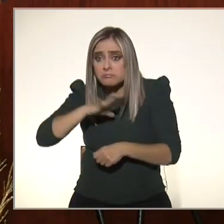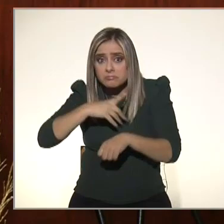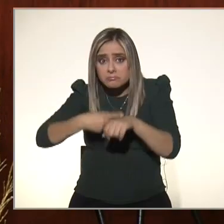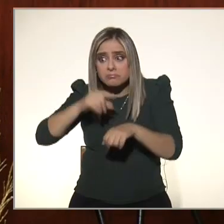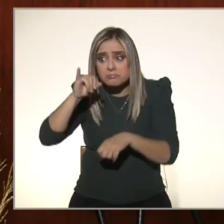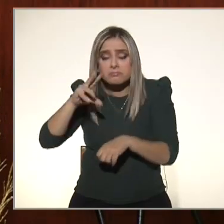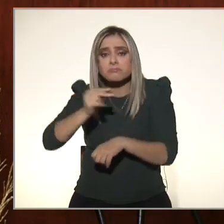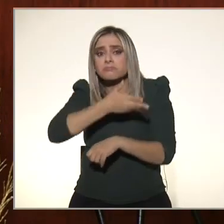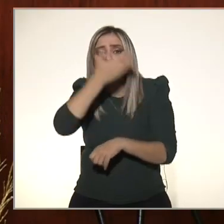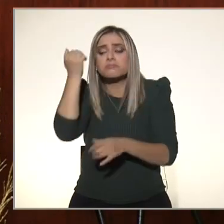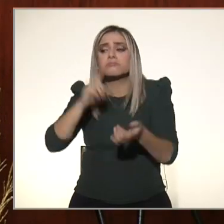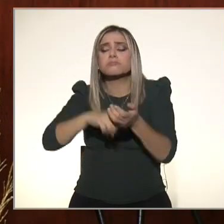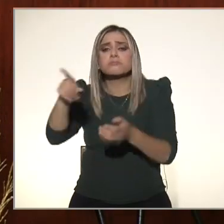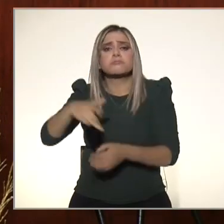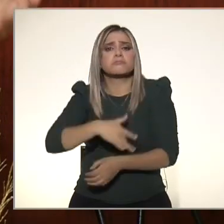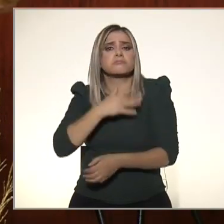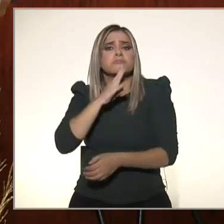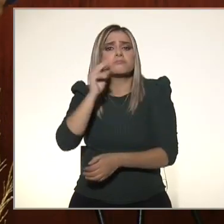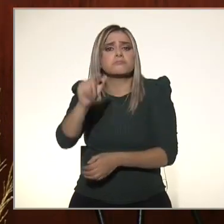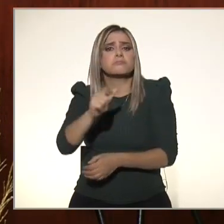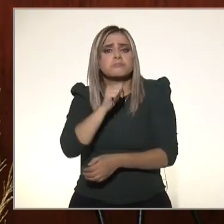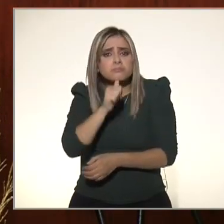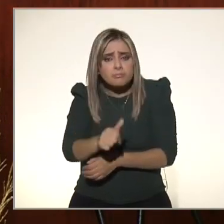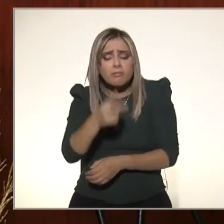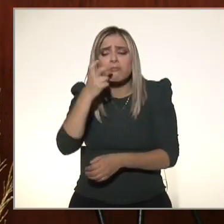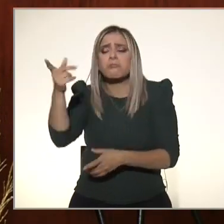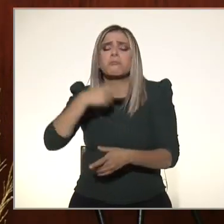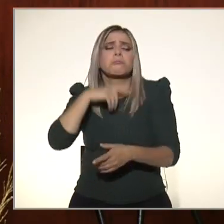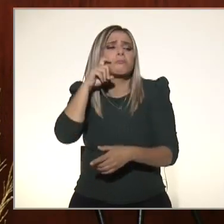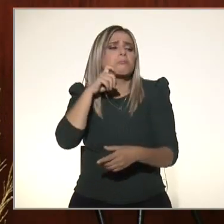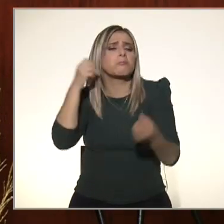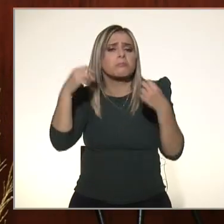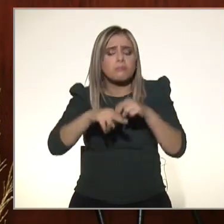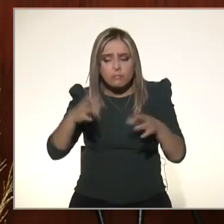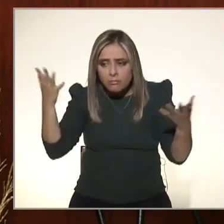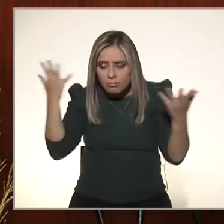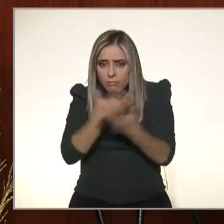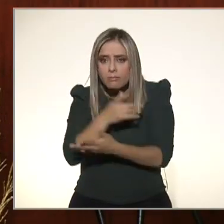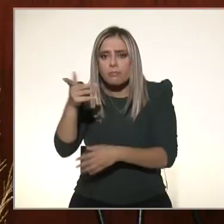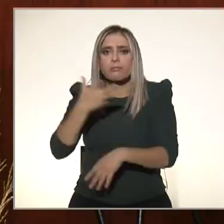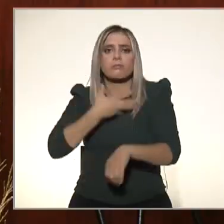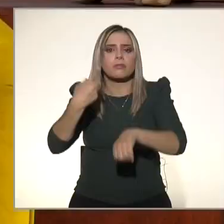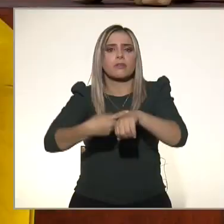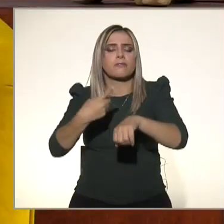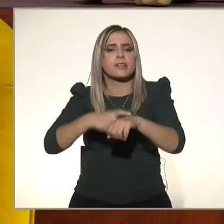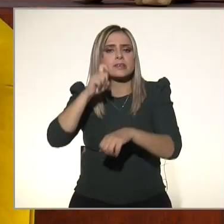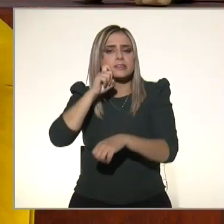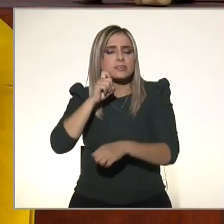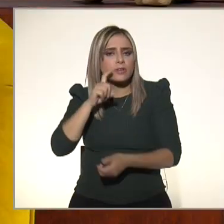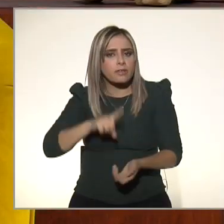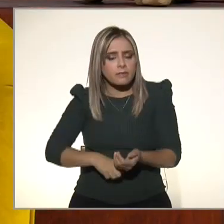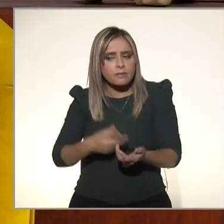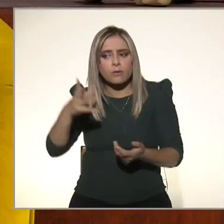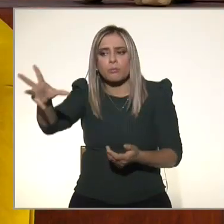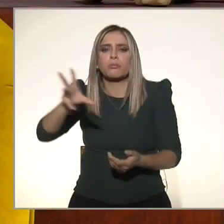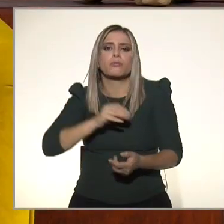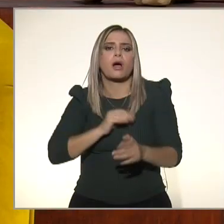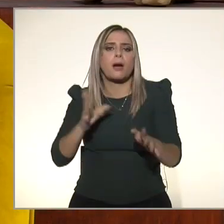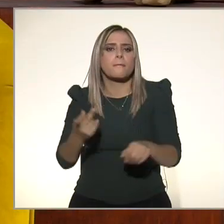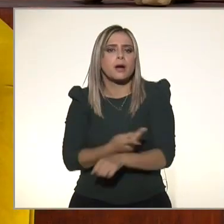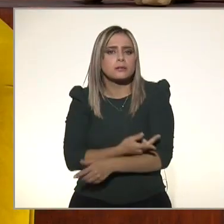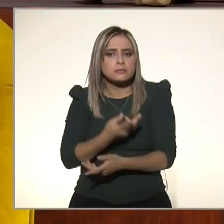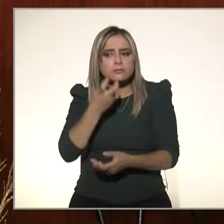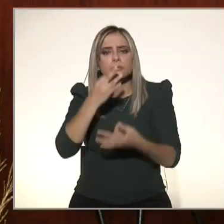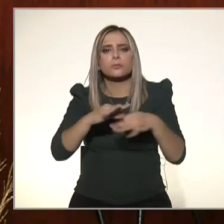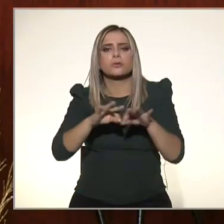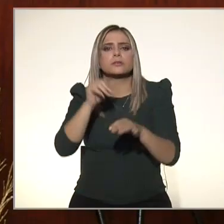asintomáticas. Y ese es un mecanismo muy adecuado para poder favorecer la prevención de ese tipo de enfermedades. Y por el otro